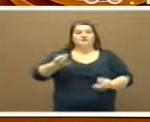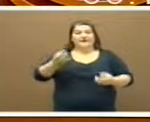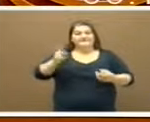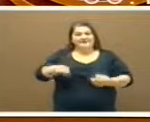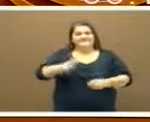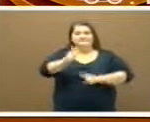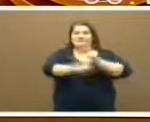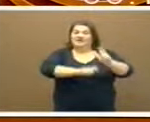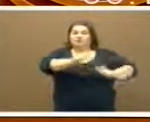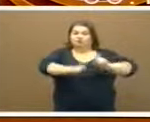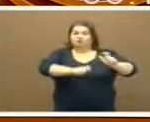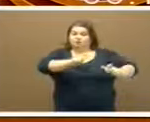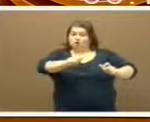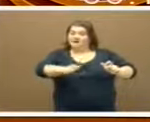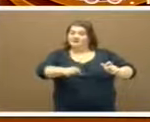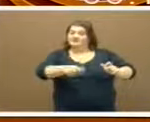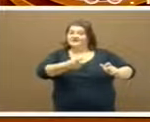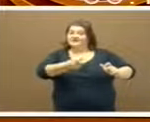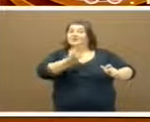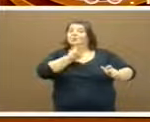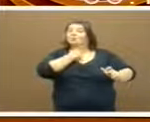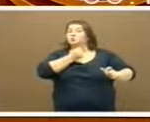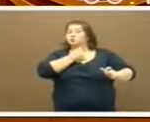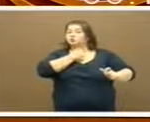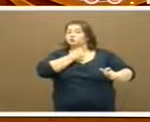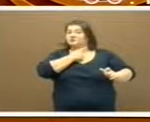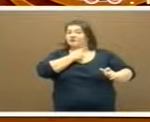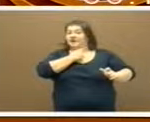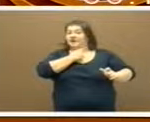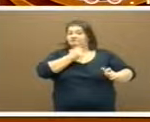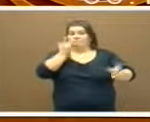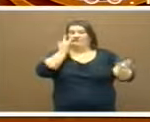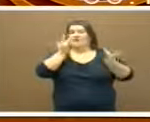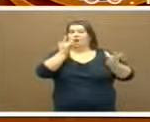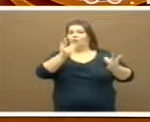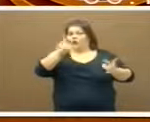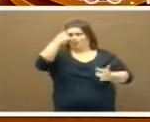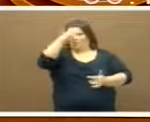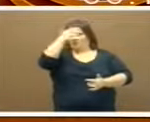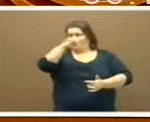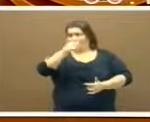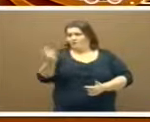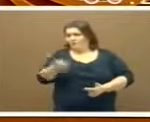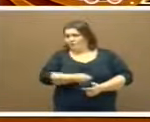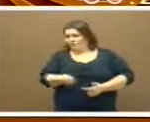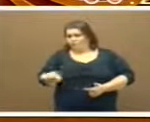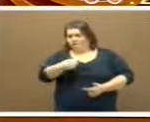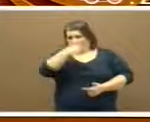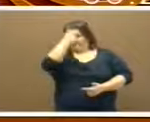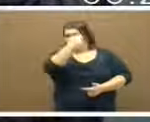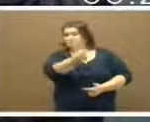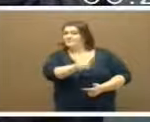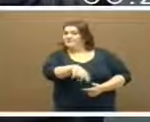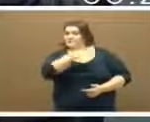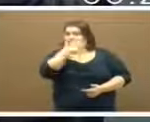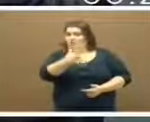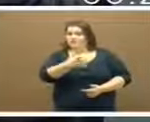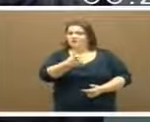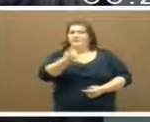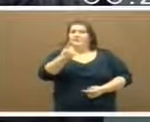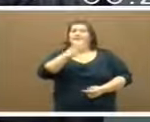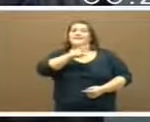respetuosos con la gente que les gusta este tipo de espectáculos y que valoran el valor, en